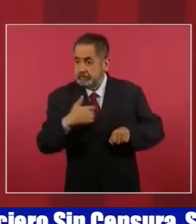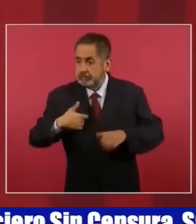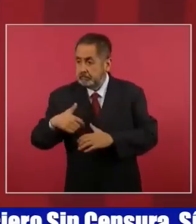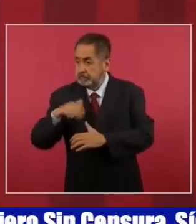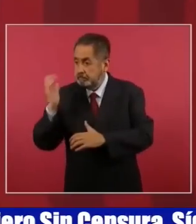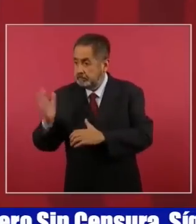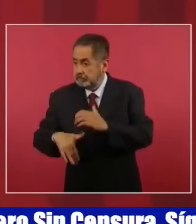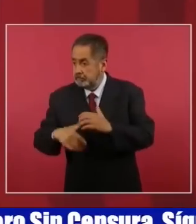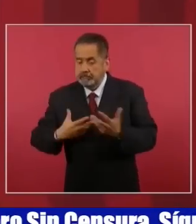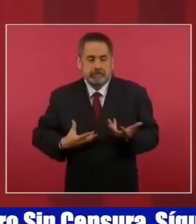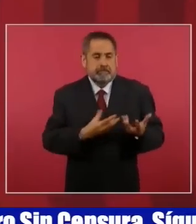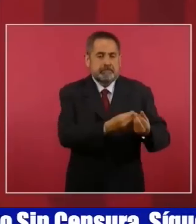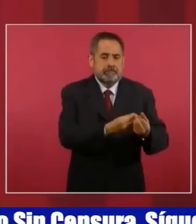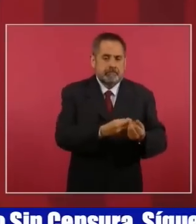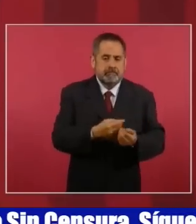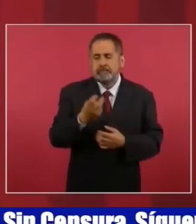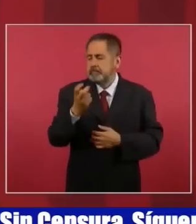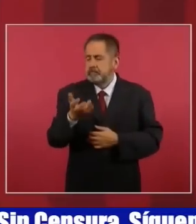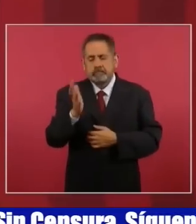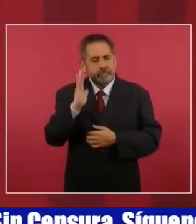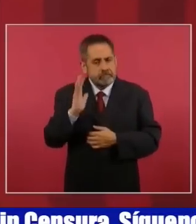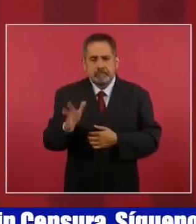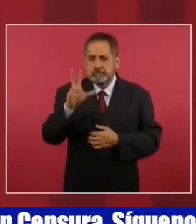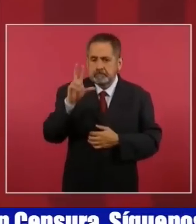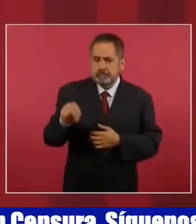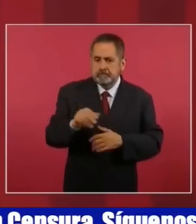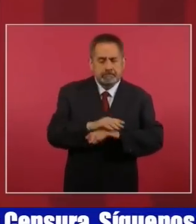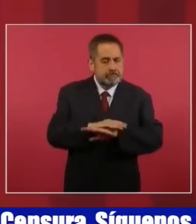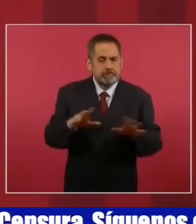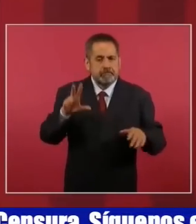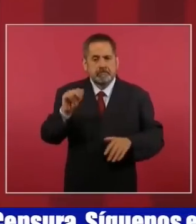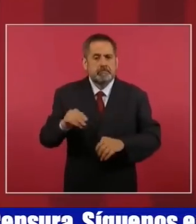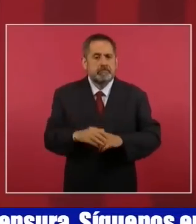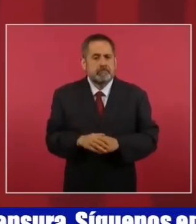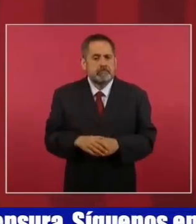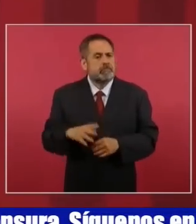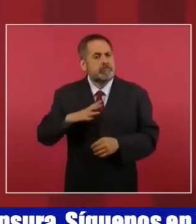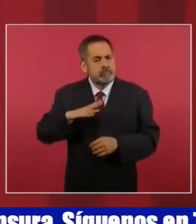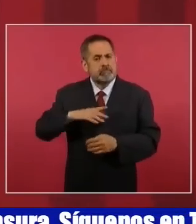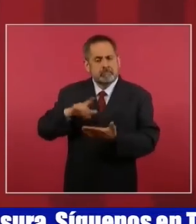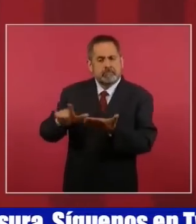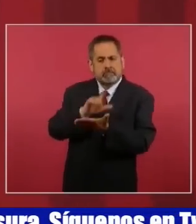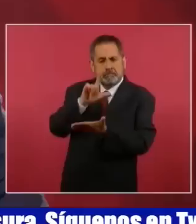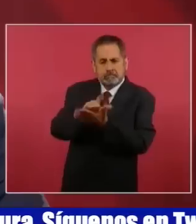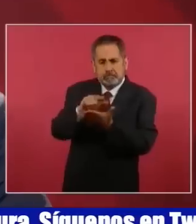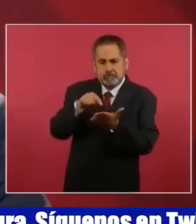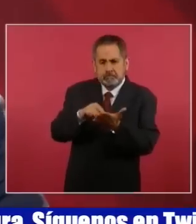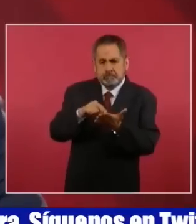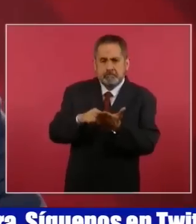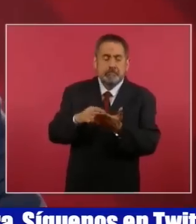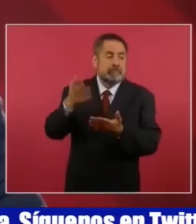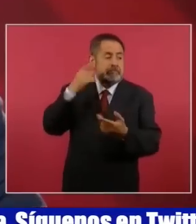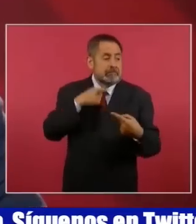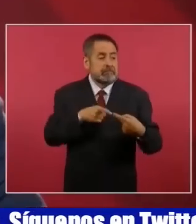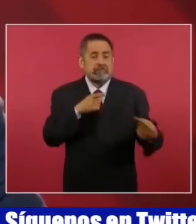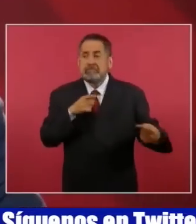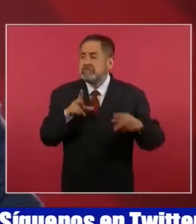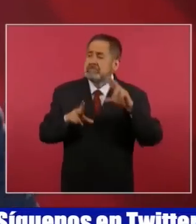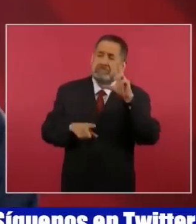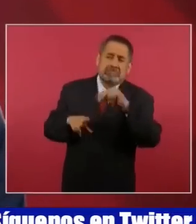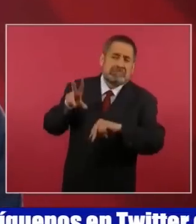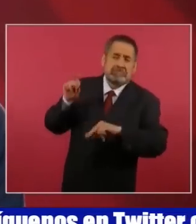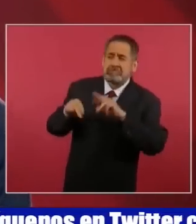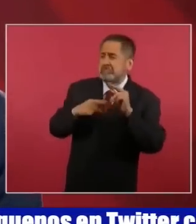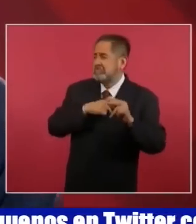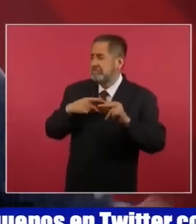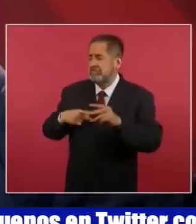Ya no. Ya incluso existe una ley que la impugnaron